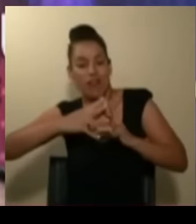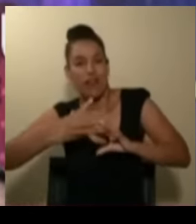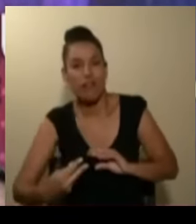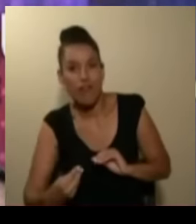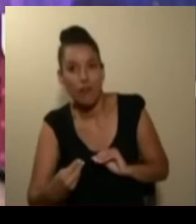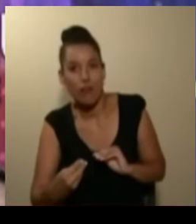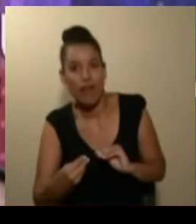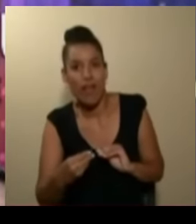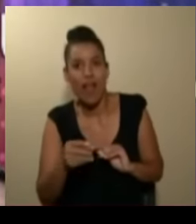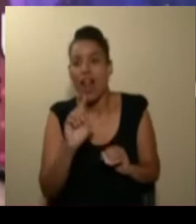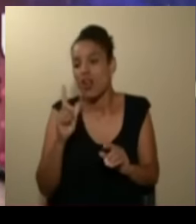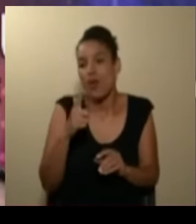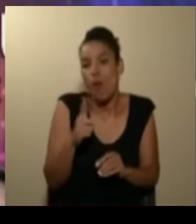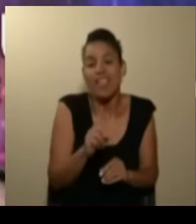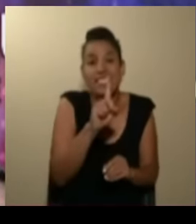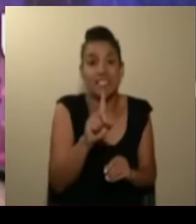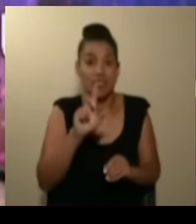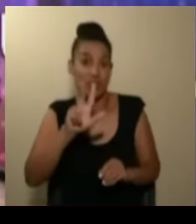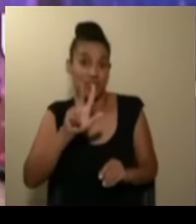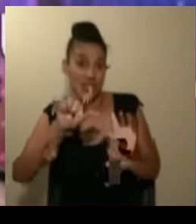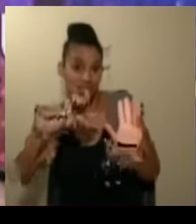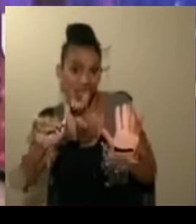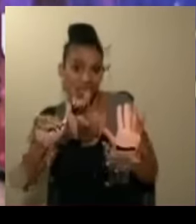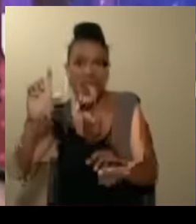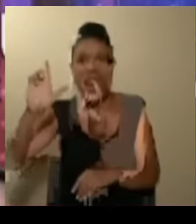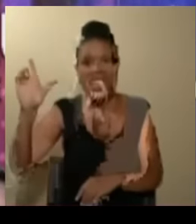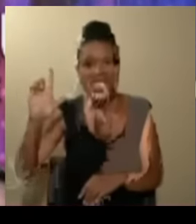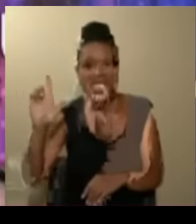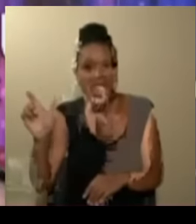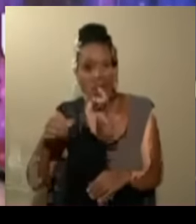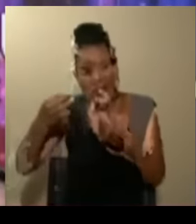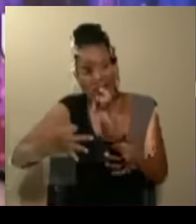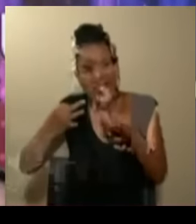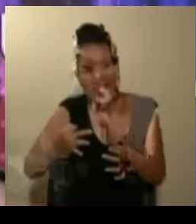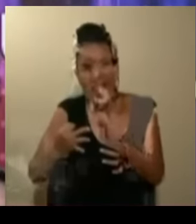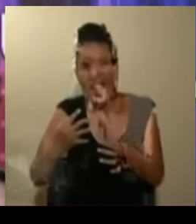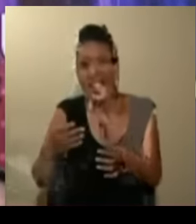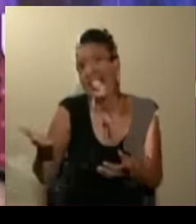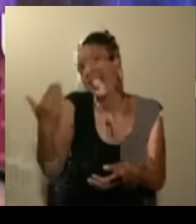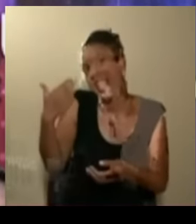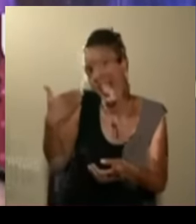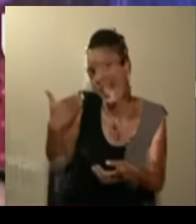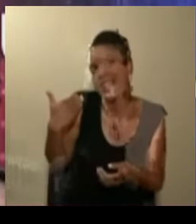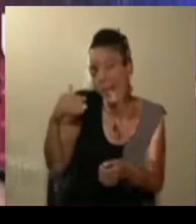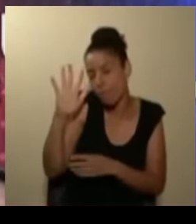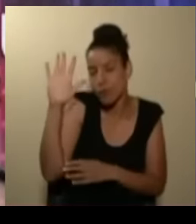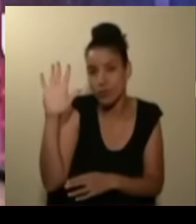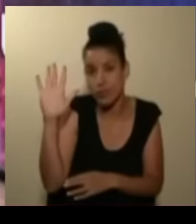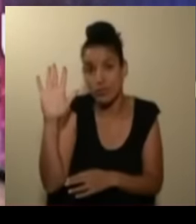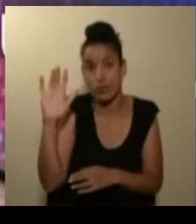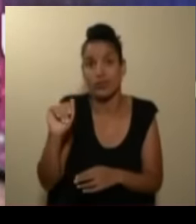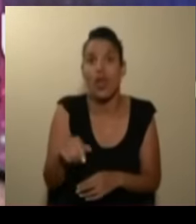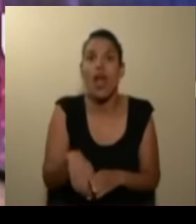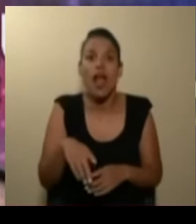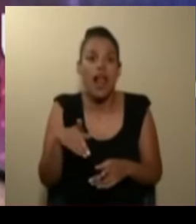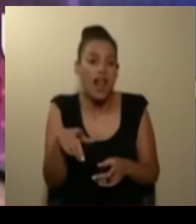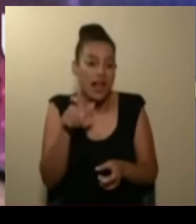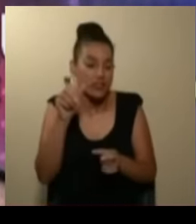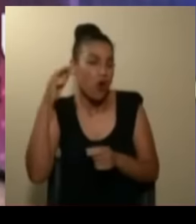136 liceos modelos que se prometían. En la vivienda no hay soluciones para los jóvenes que se quieren independizar, para